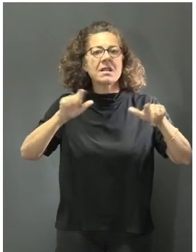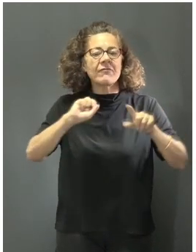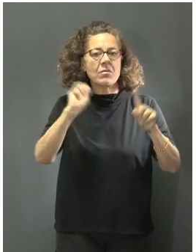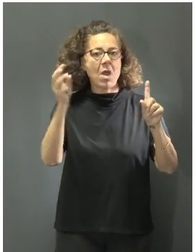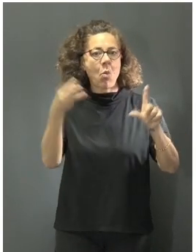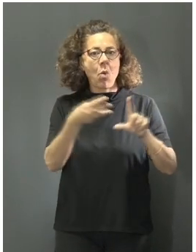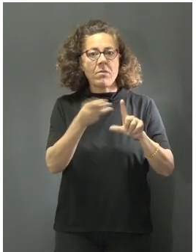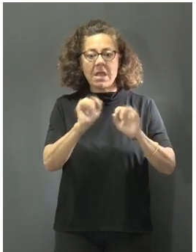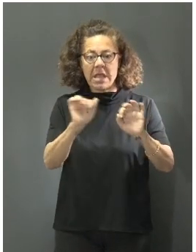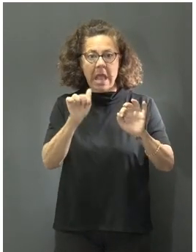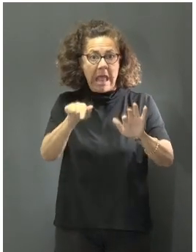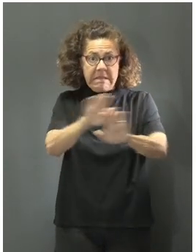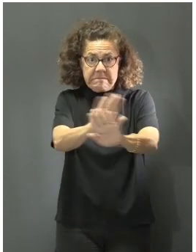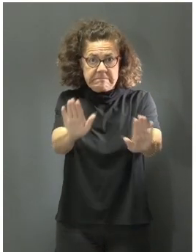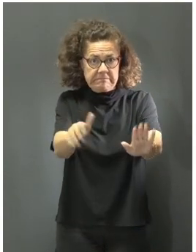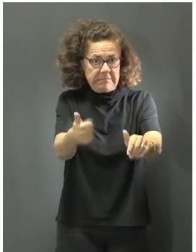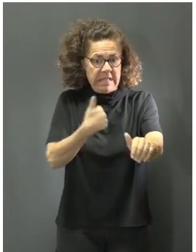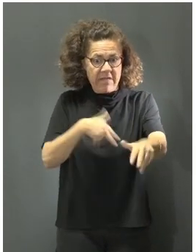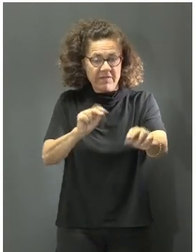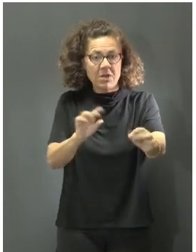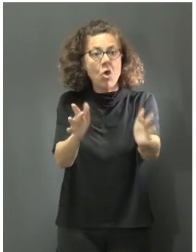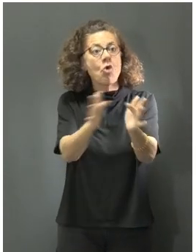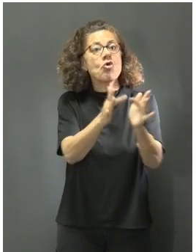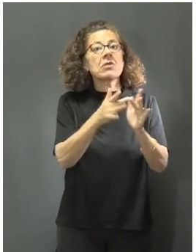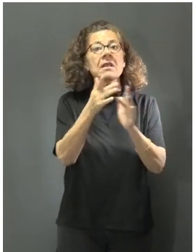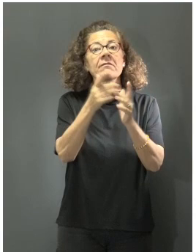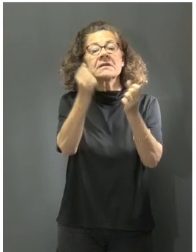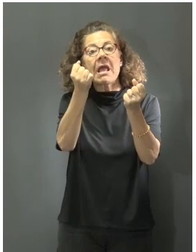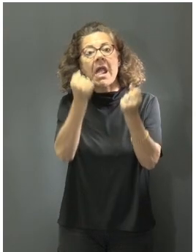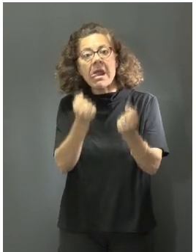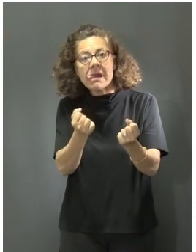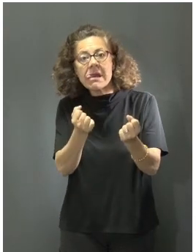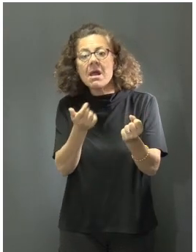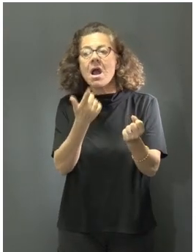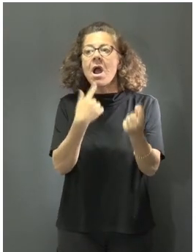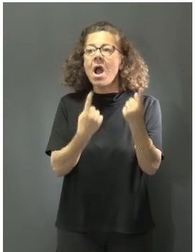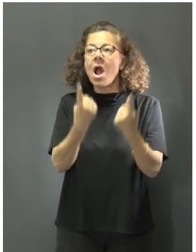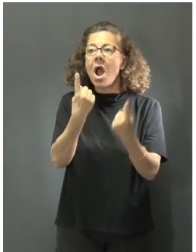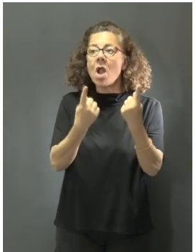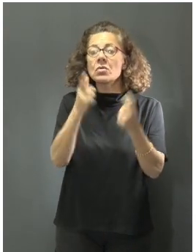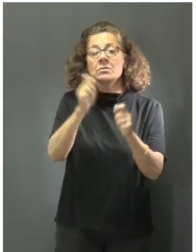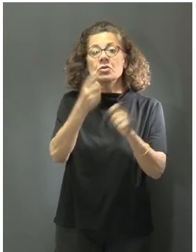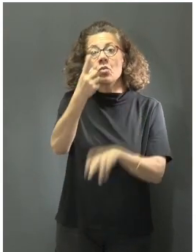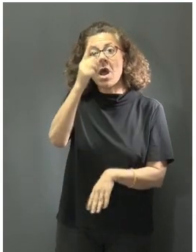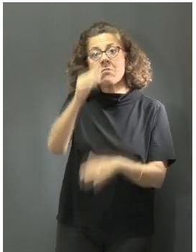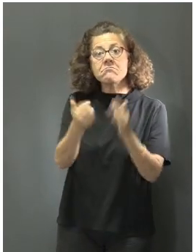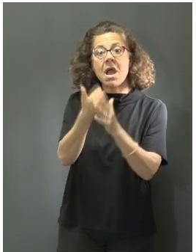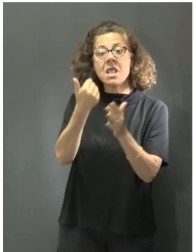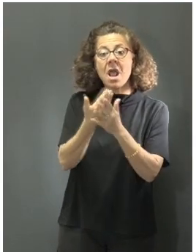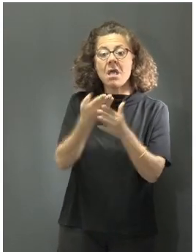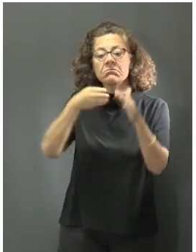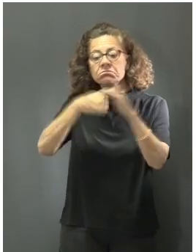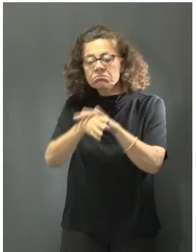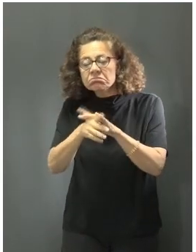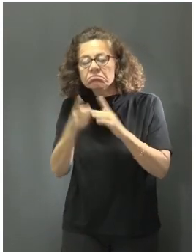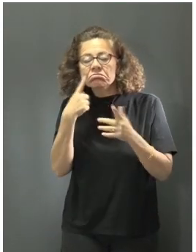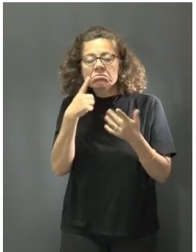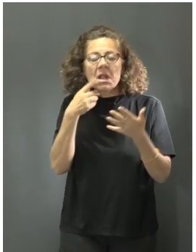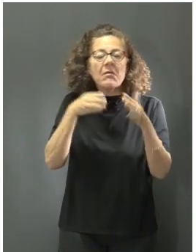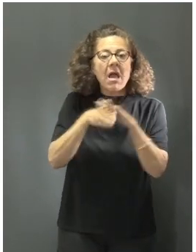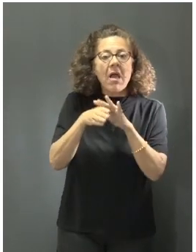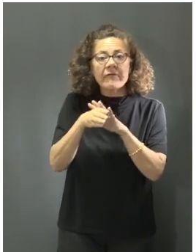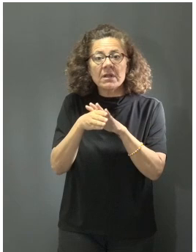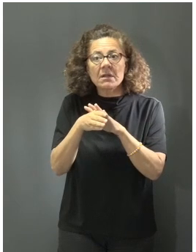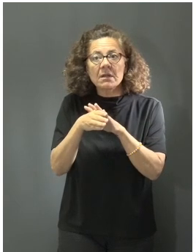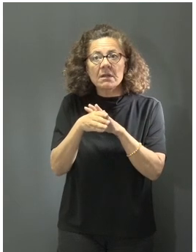Y ahí se acababa todo. Tú contactabas con las entidades, había personas que se pasaban una mañana funcionando en la aplicación y no